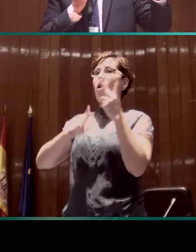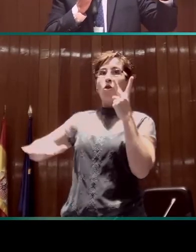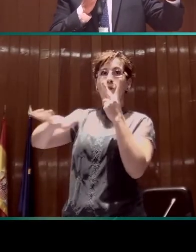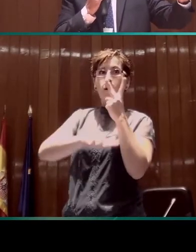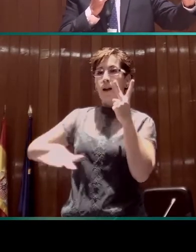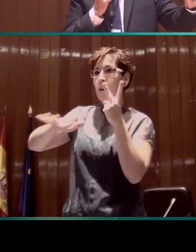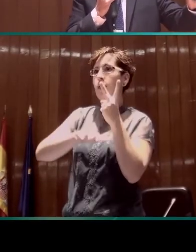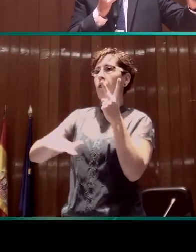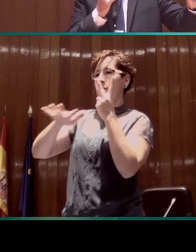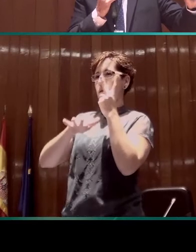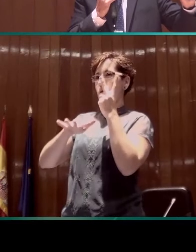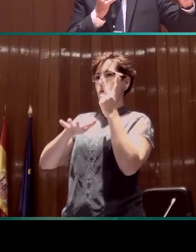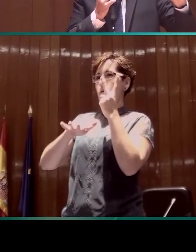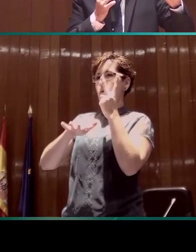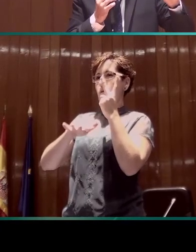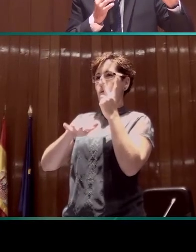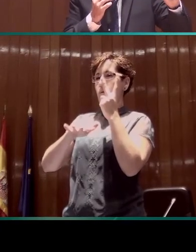teníamos efectos inhibidores para la